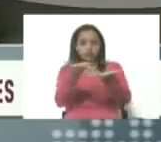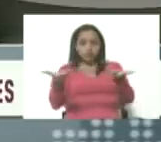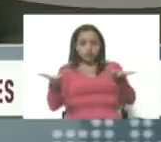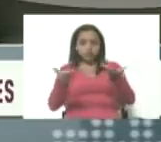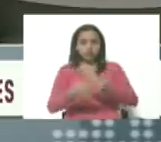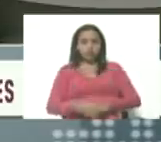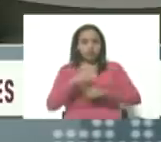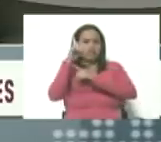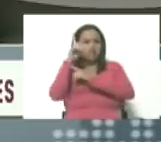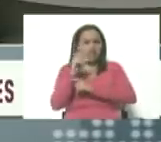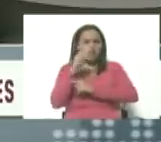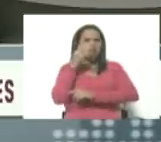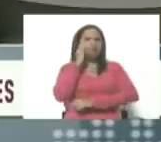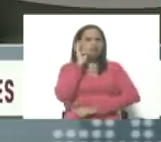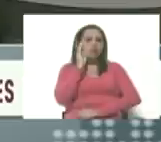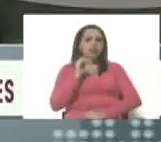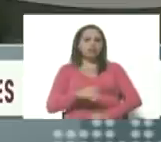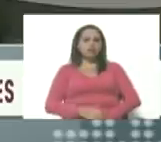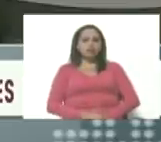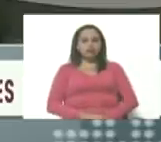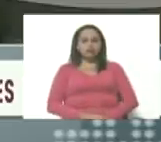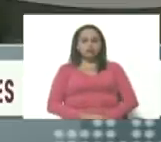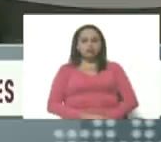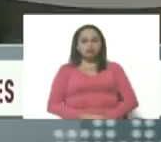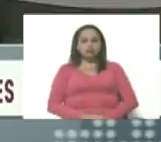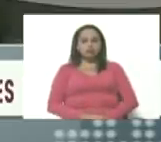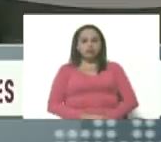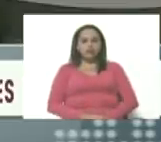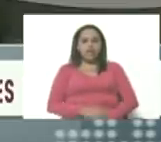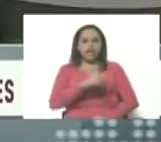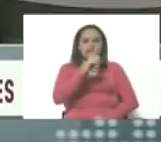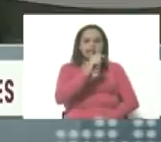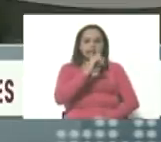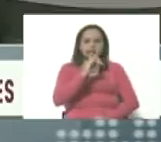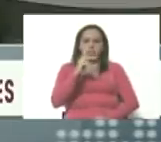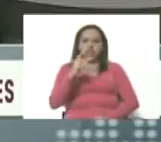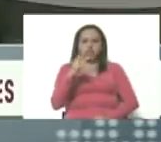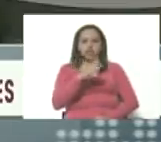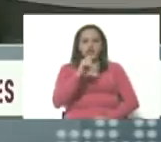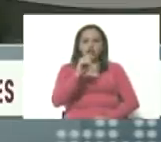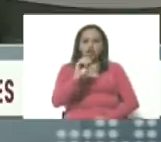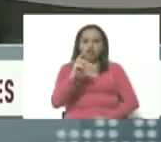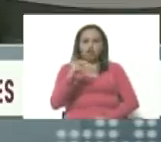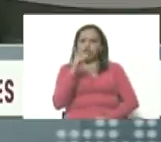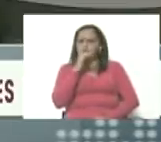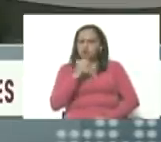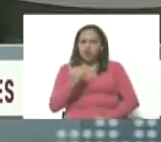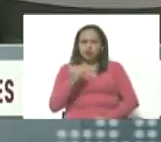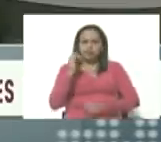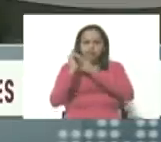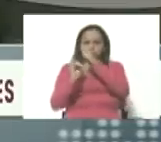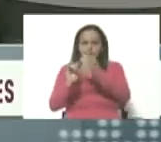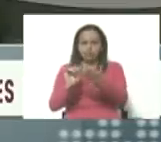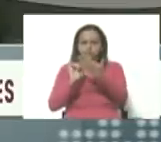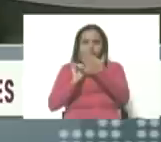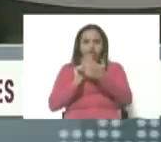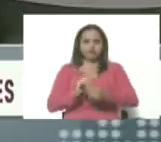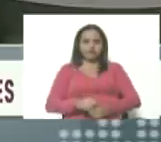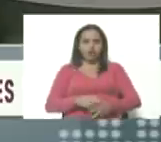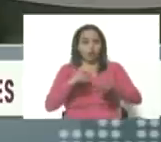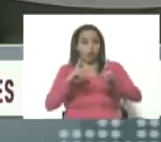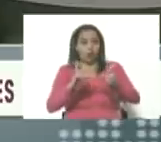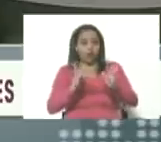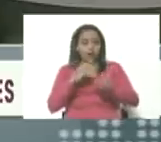por Instagram, por Facebook, por TikTok, aunque TikTok no tiene para transmitir en vivo y directo. Ojalá TikTok cree